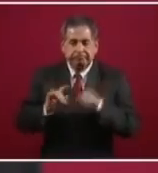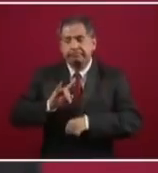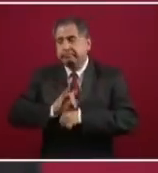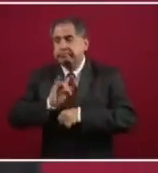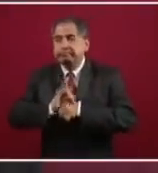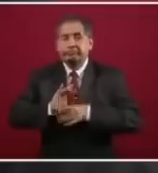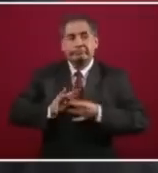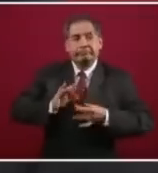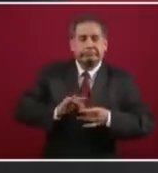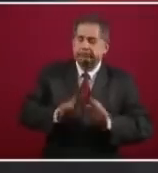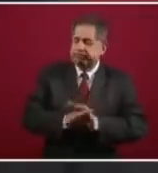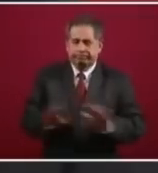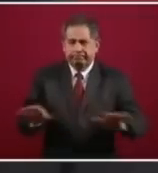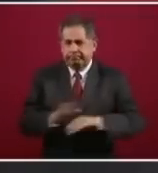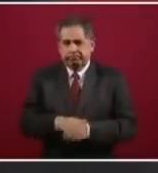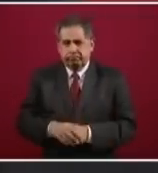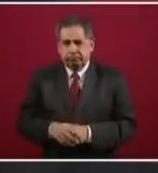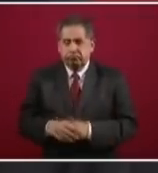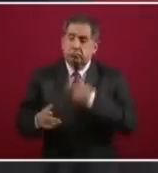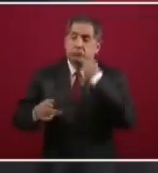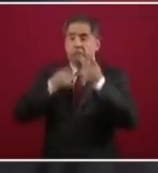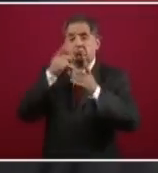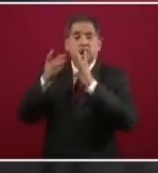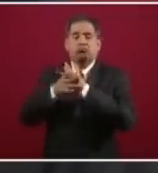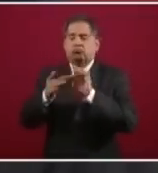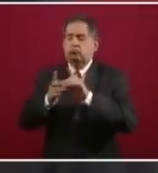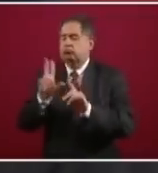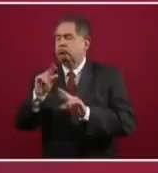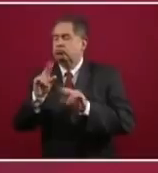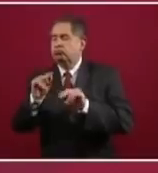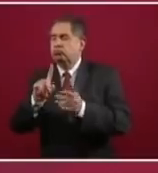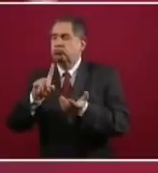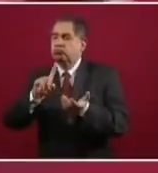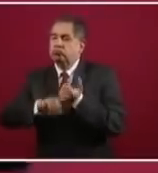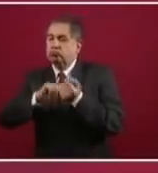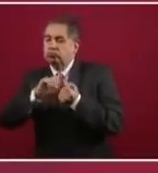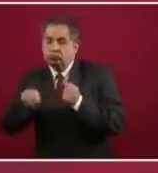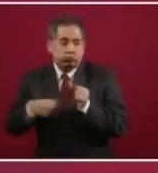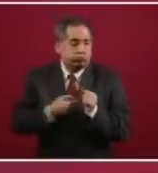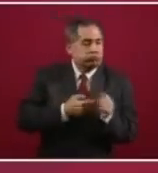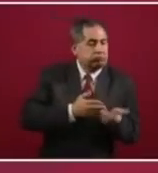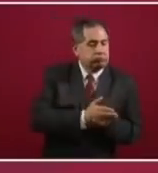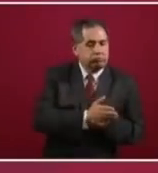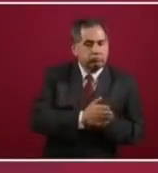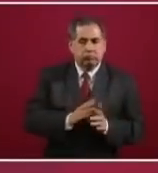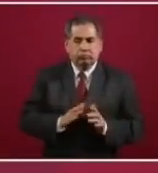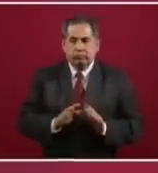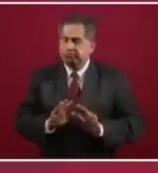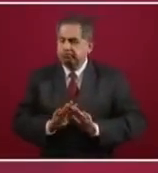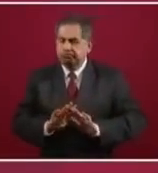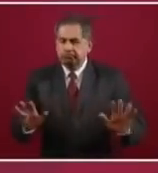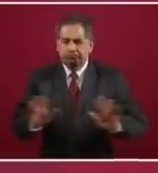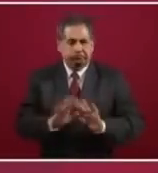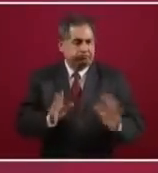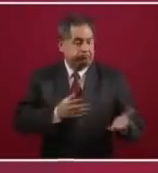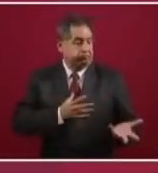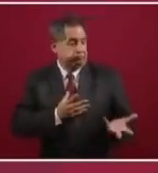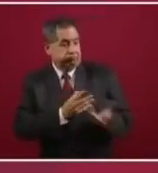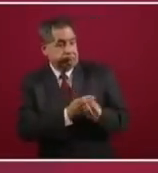simular, nada que yo les esté diciendo aquí, no me voy a meter y yo me esté reuniendo